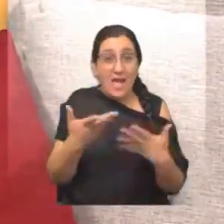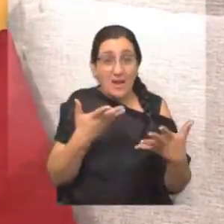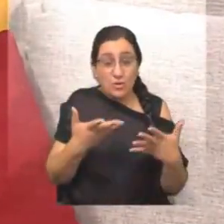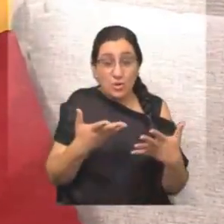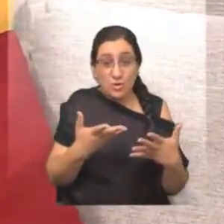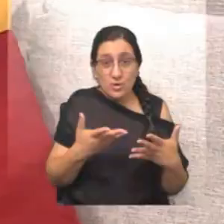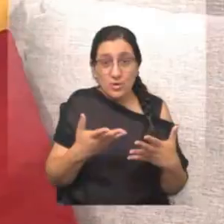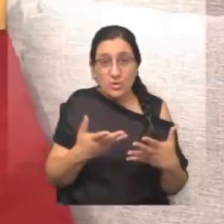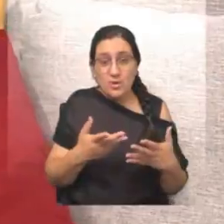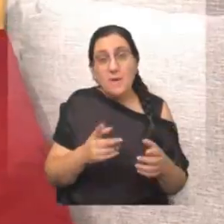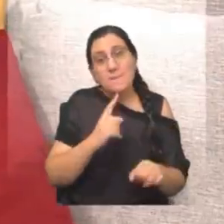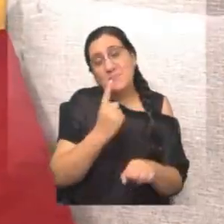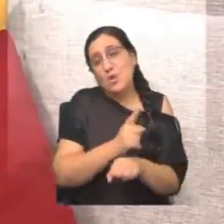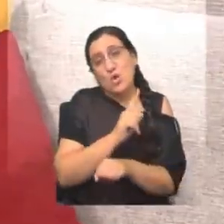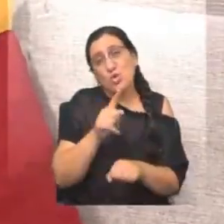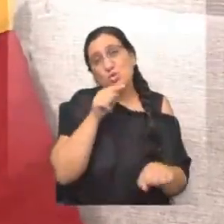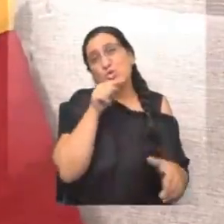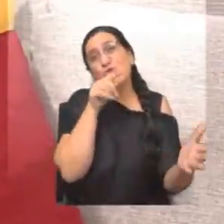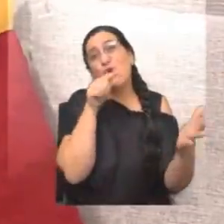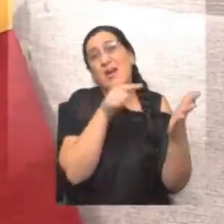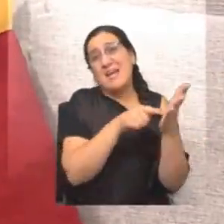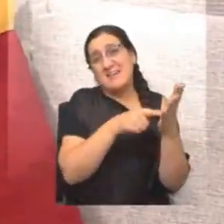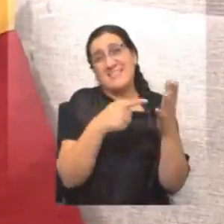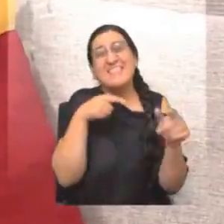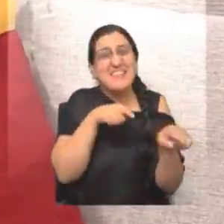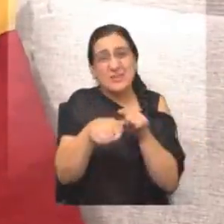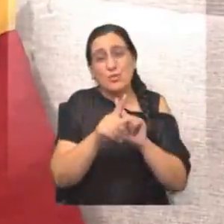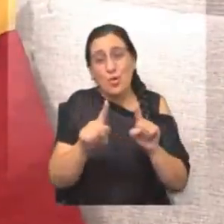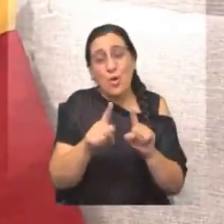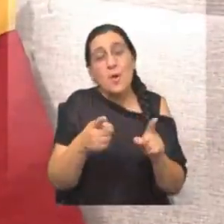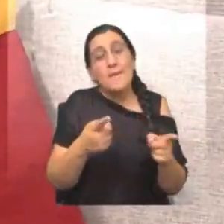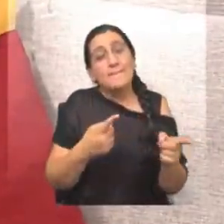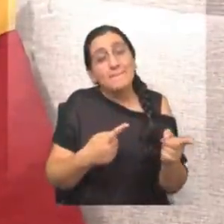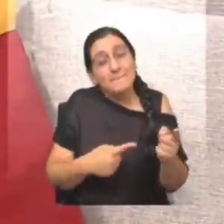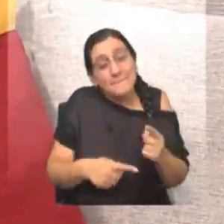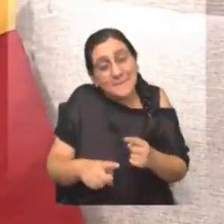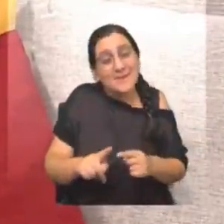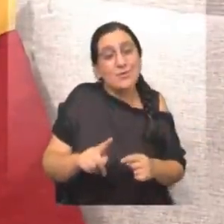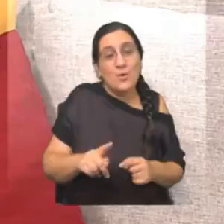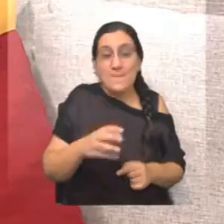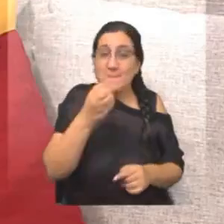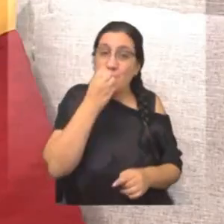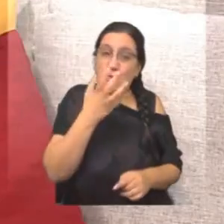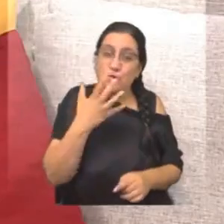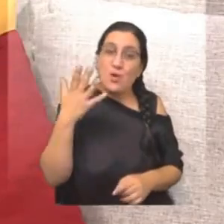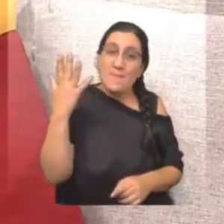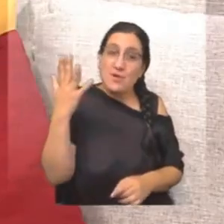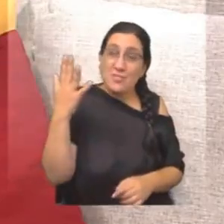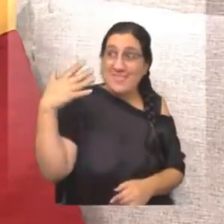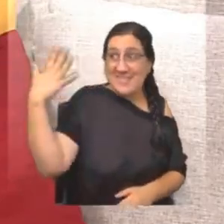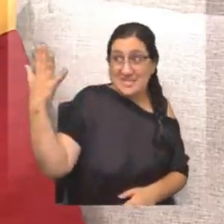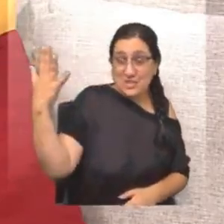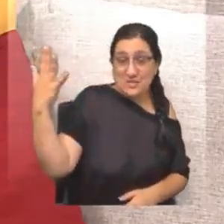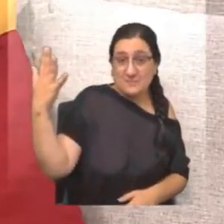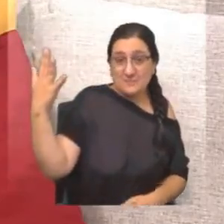alguna duda sería no tocar con la mano. Pero si en algún momento van a hacer algo parecido a eso, lo van a hacer de esta forma. Con la mano derecha, empezando por